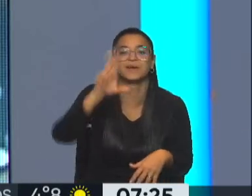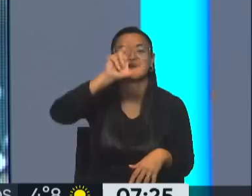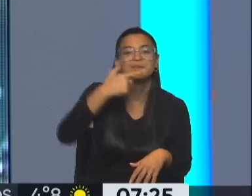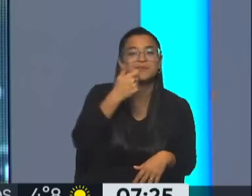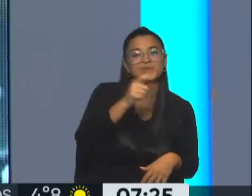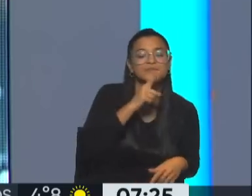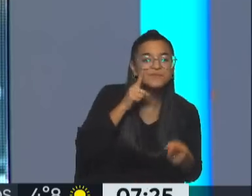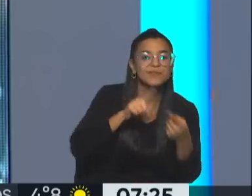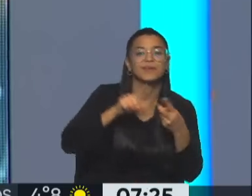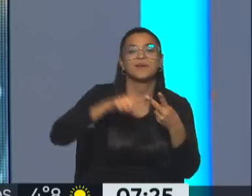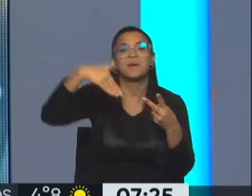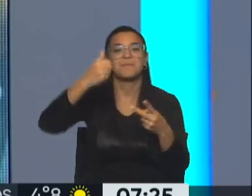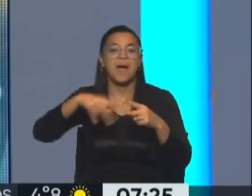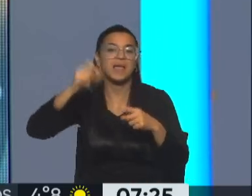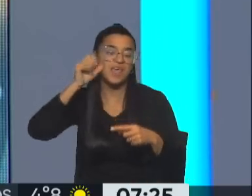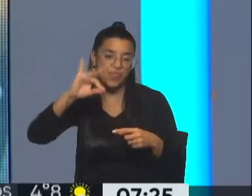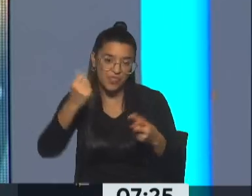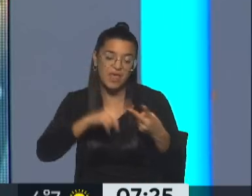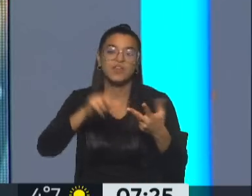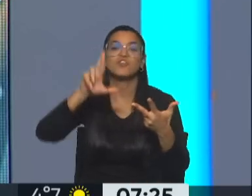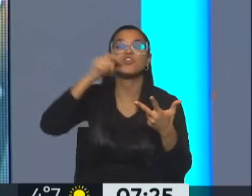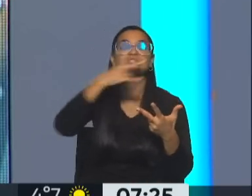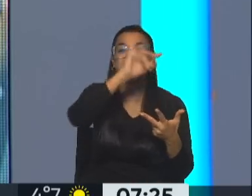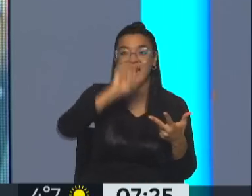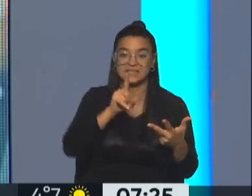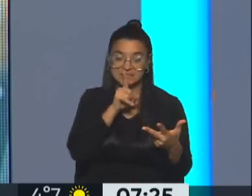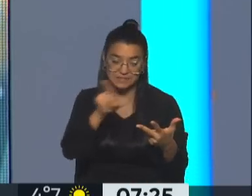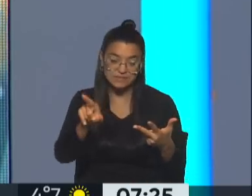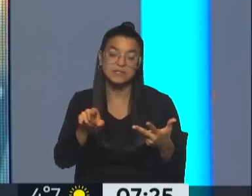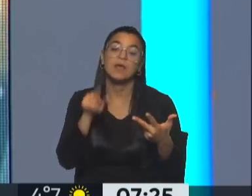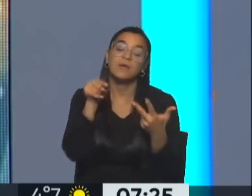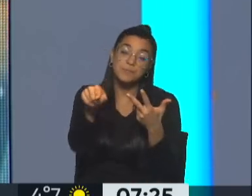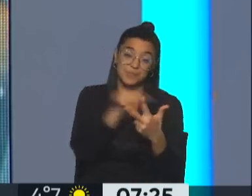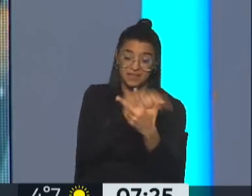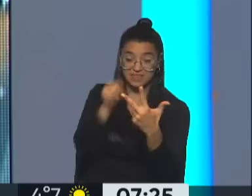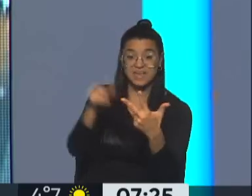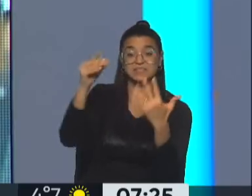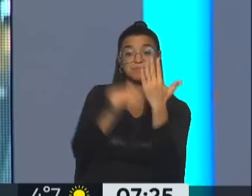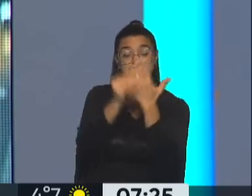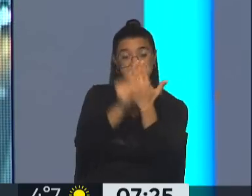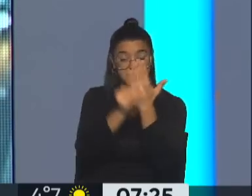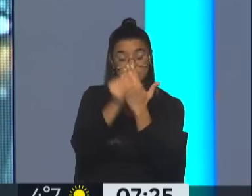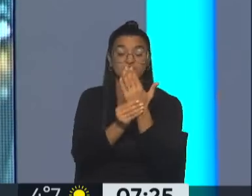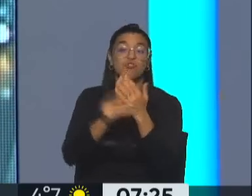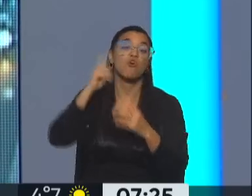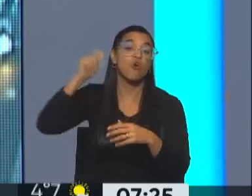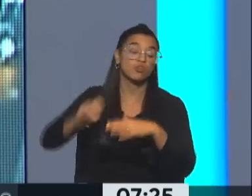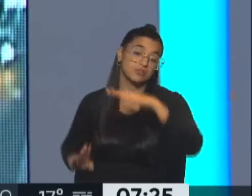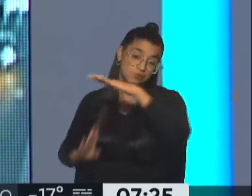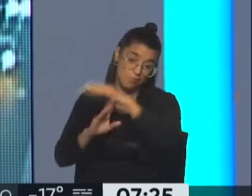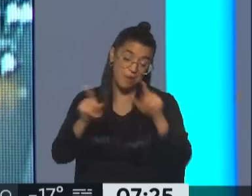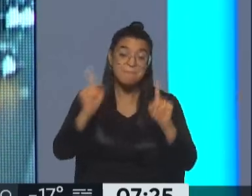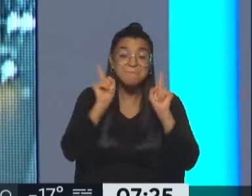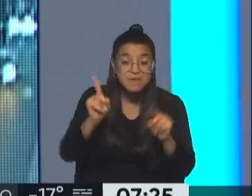Rosati, hacia Maqueda y hacia Rosenkrantz, principalmente los tres ministros de la Corte Suprema de Justicia, que en ese